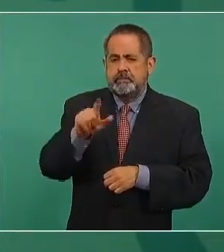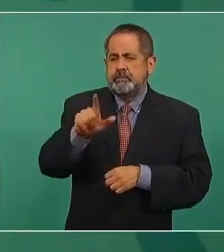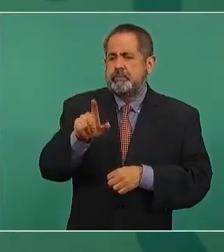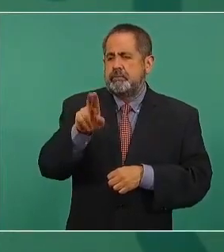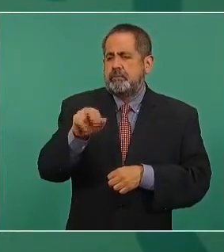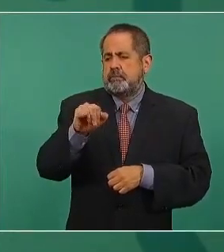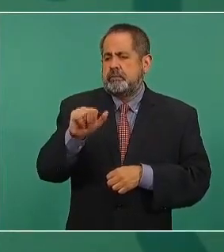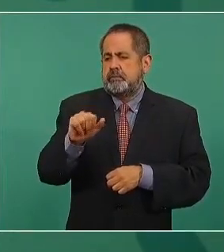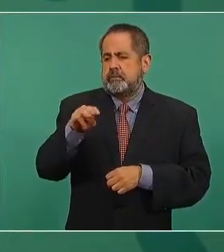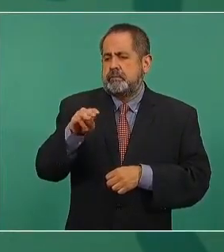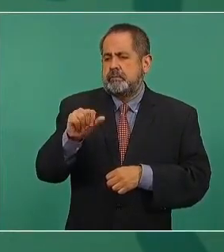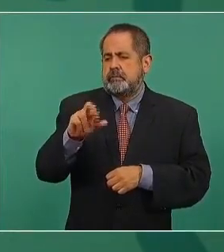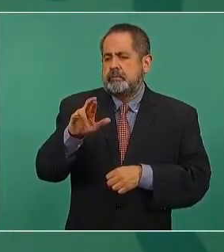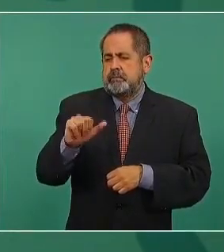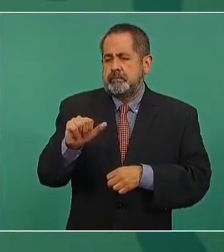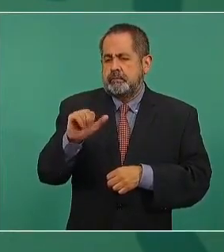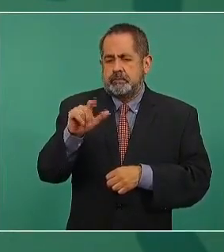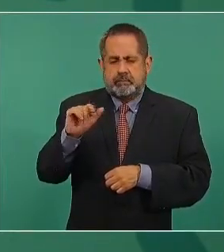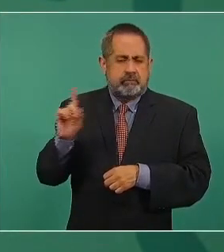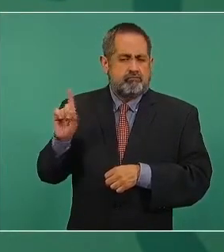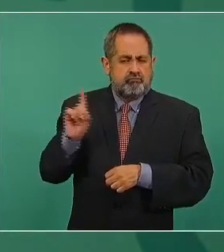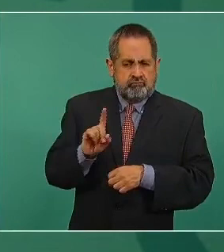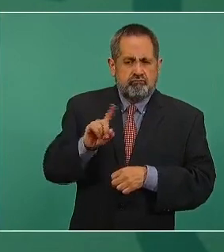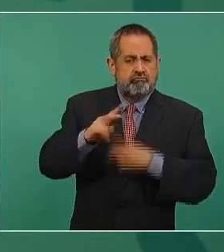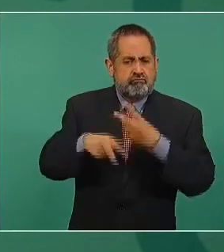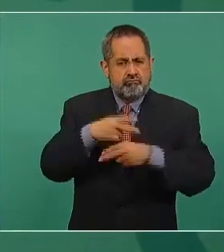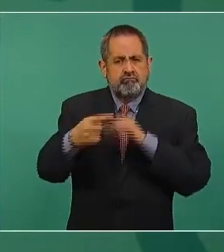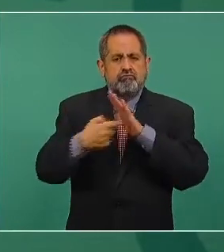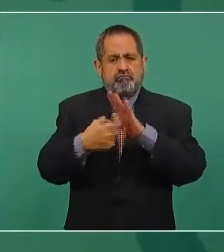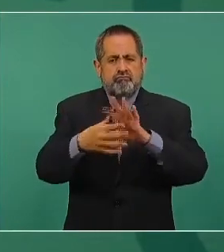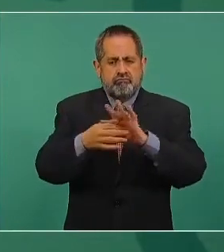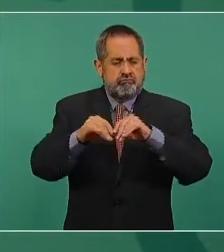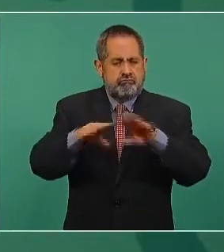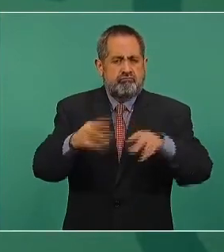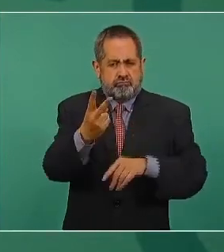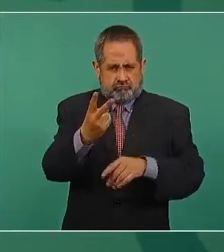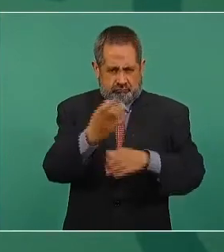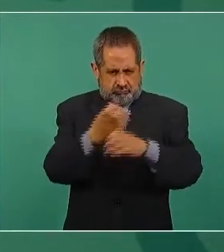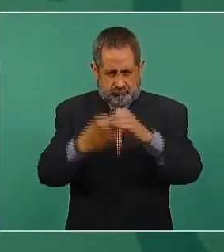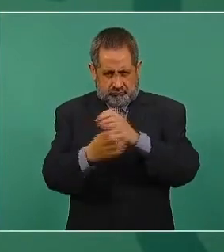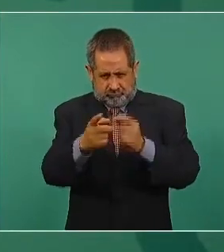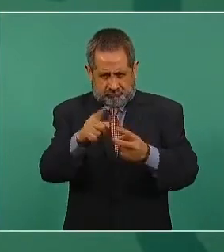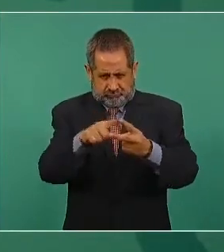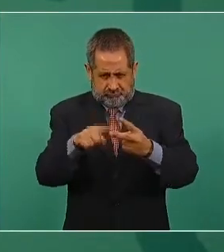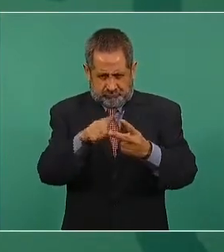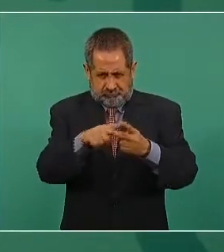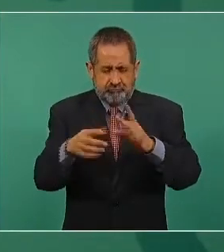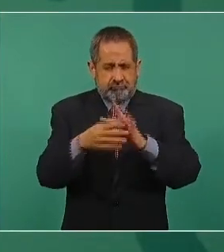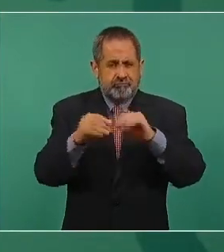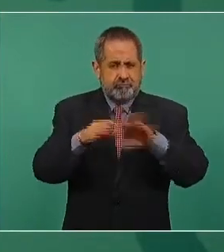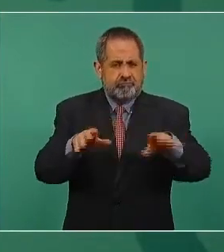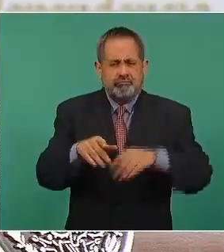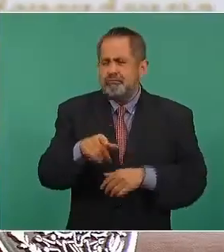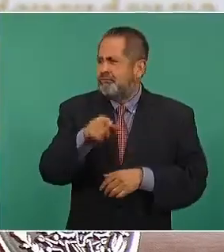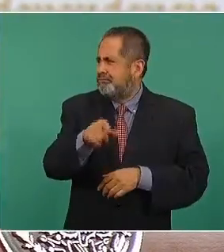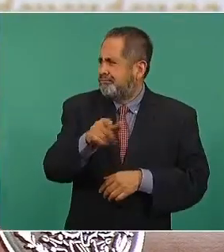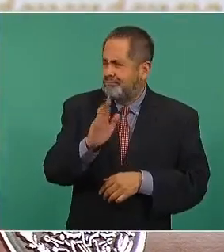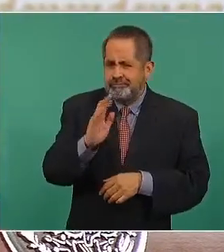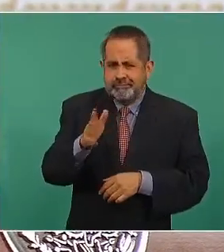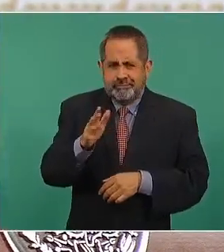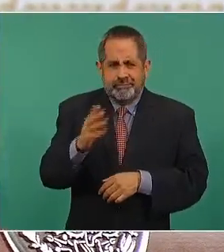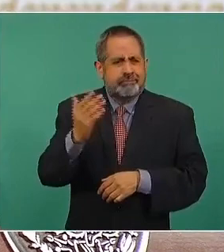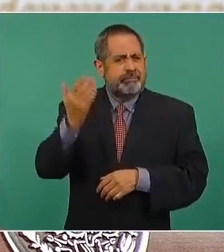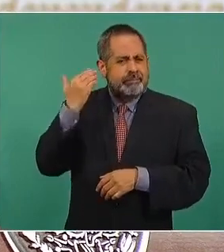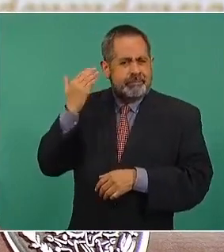María Alcalde, que nos informe sobre los dos casos. Ya ella